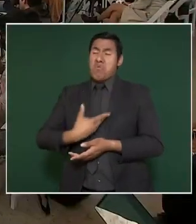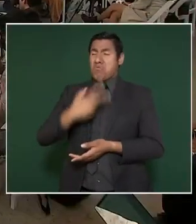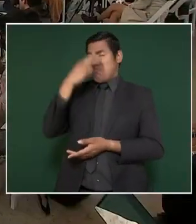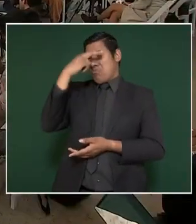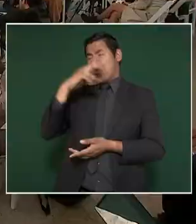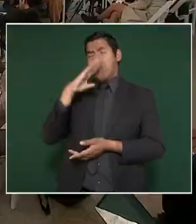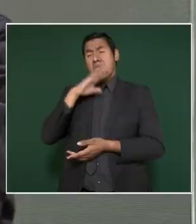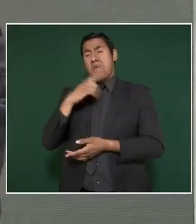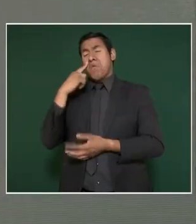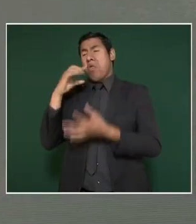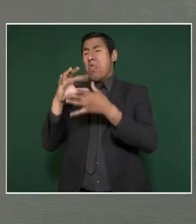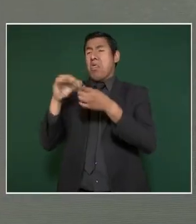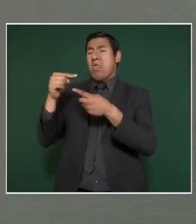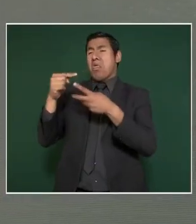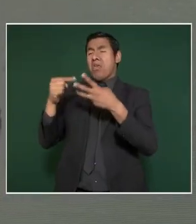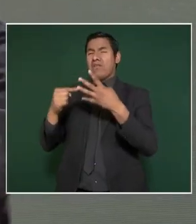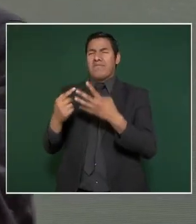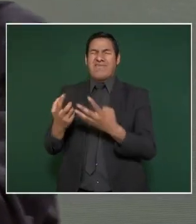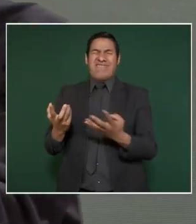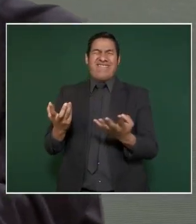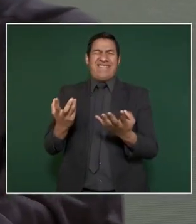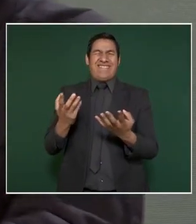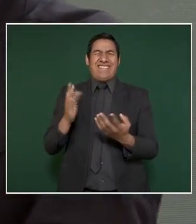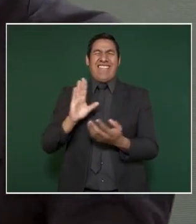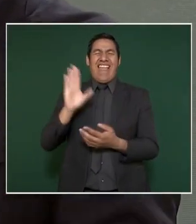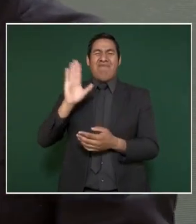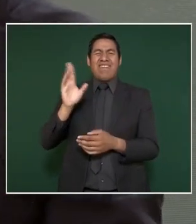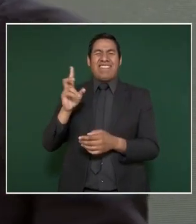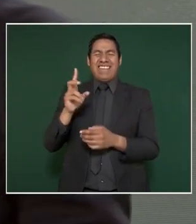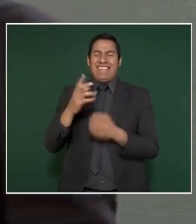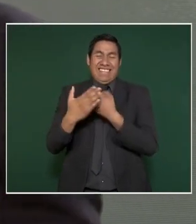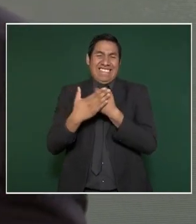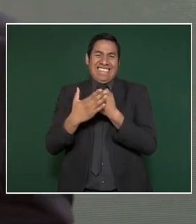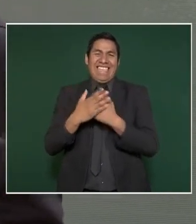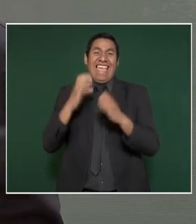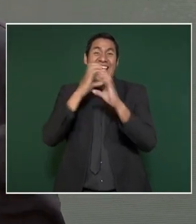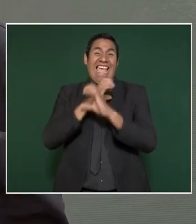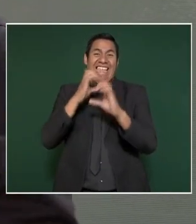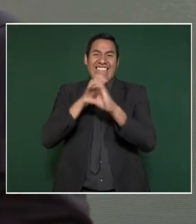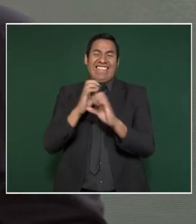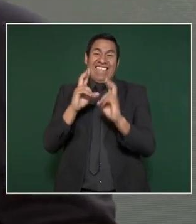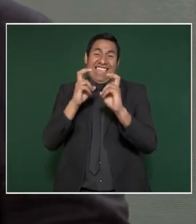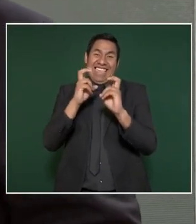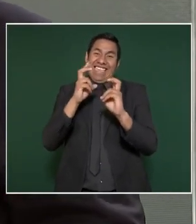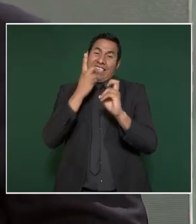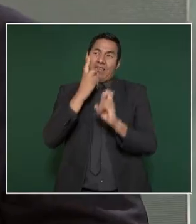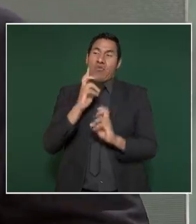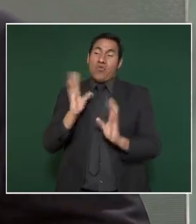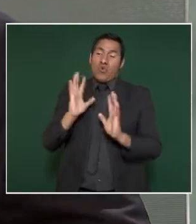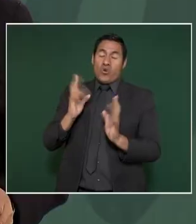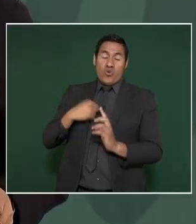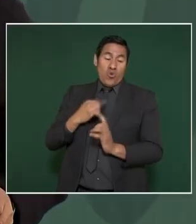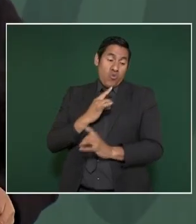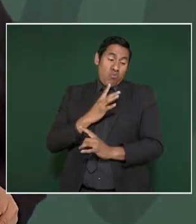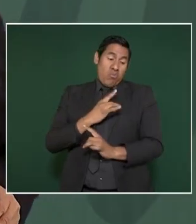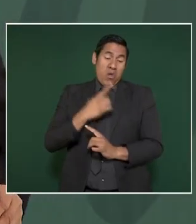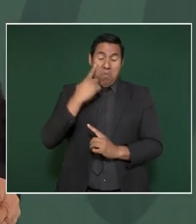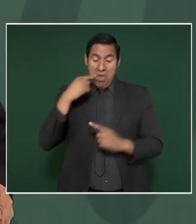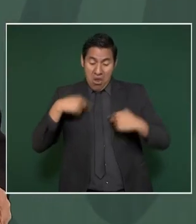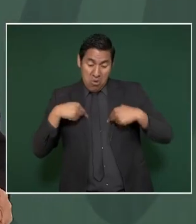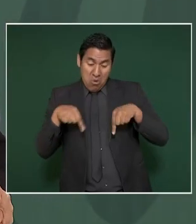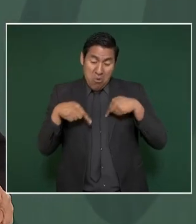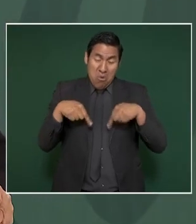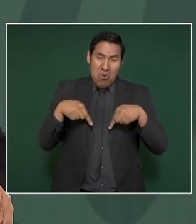de poner la canción de Mi paisano chicoch Uy qué miedo miran como estoy temblando